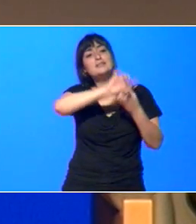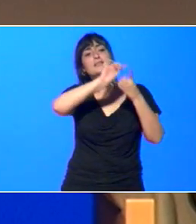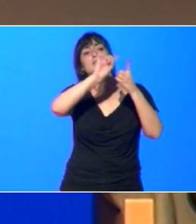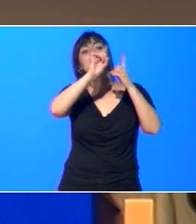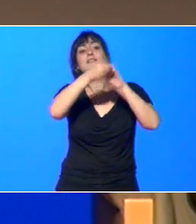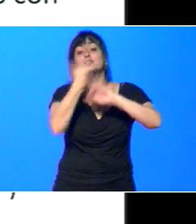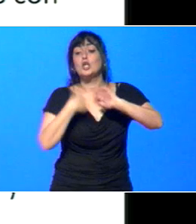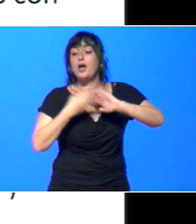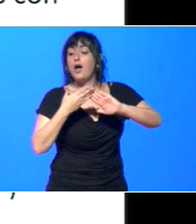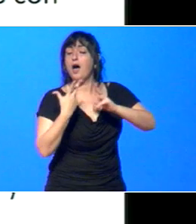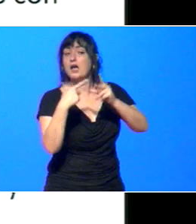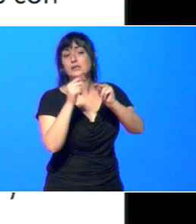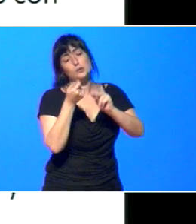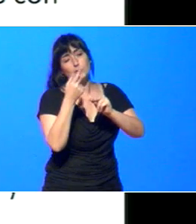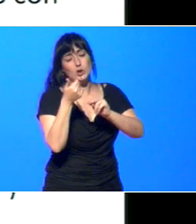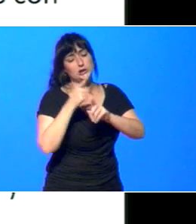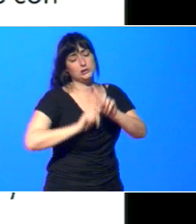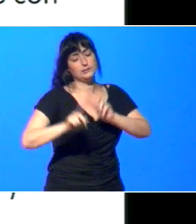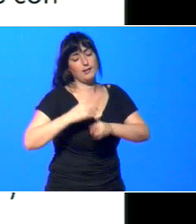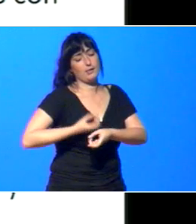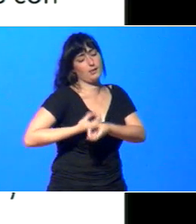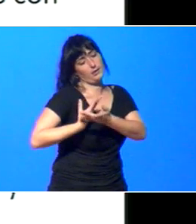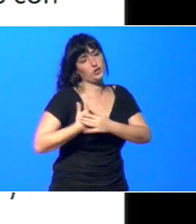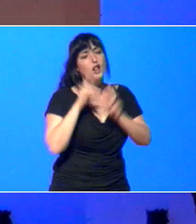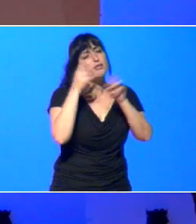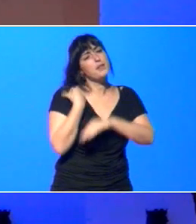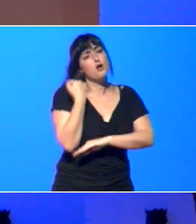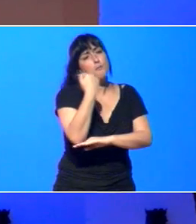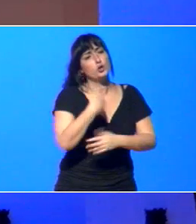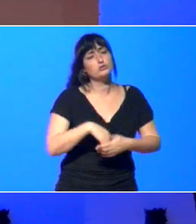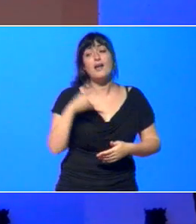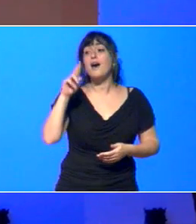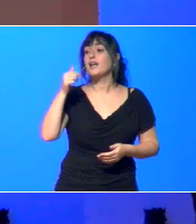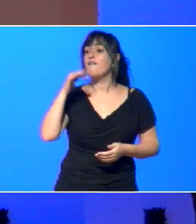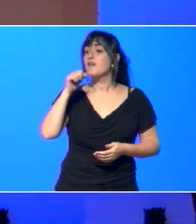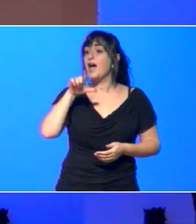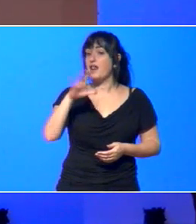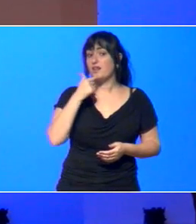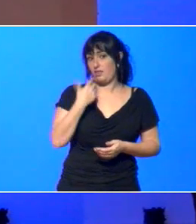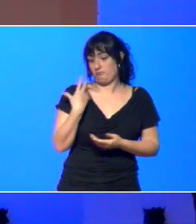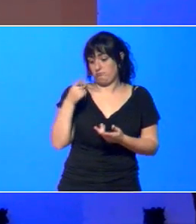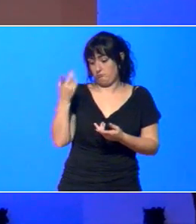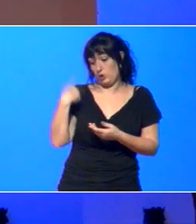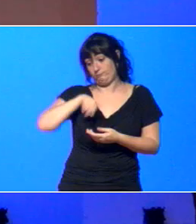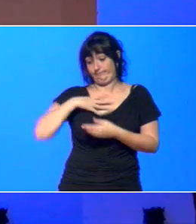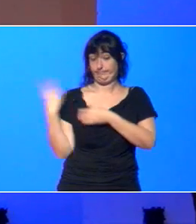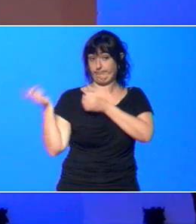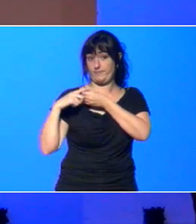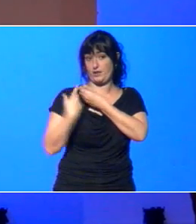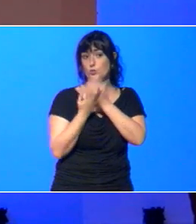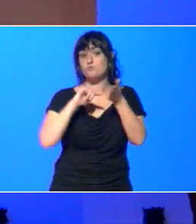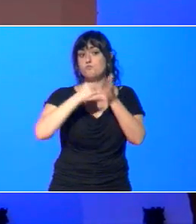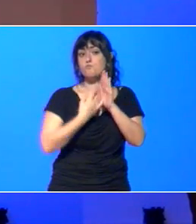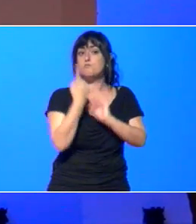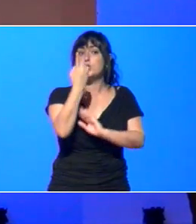siendo polémico, con los temas de los apoyos. Con Rafael estamos participando y él dirige un proyecto sobre las